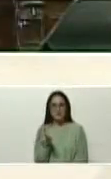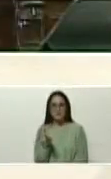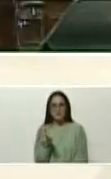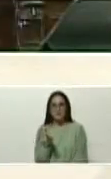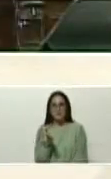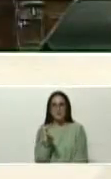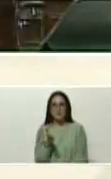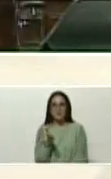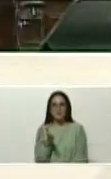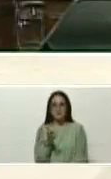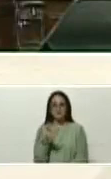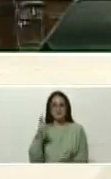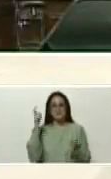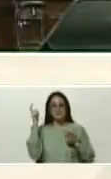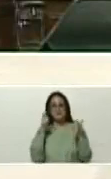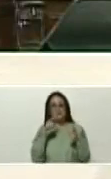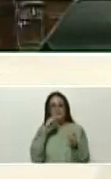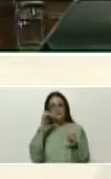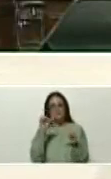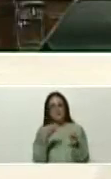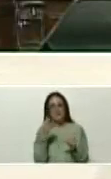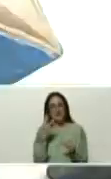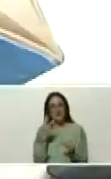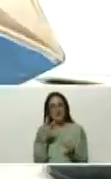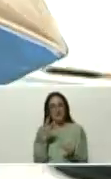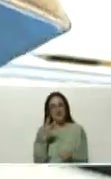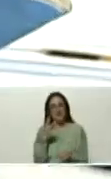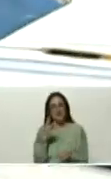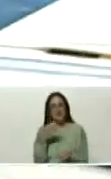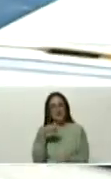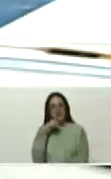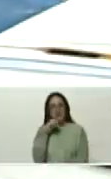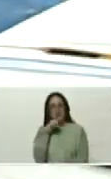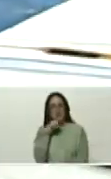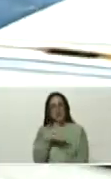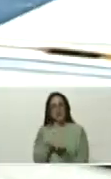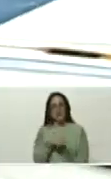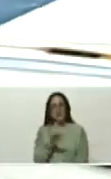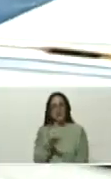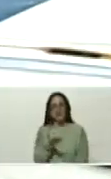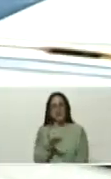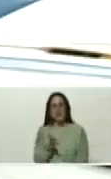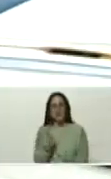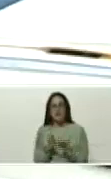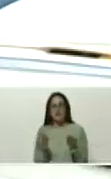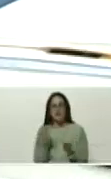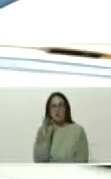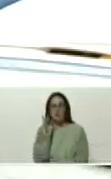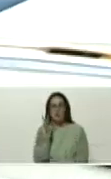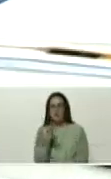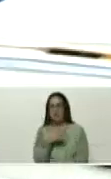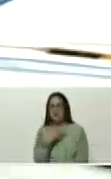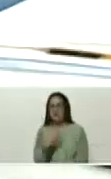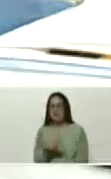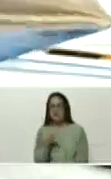el comandante Chávez hablaba de las tres raíces, ya en el libro azul, el comandante Chávez